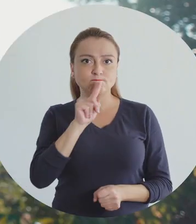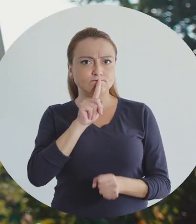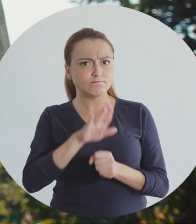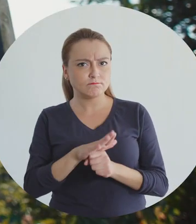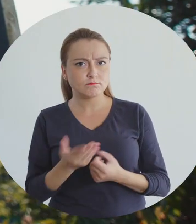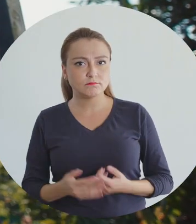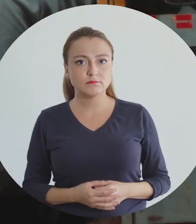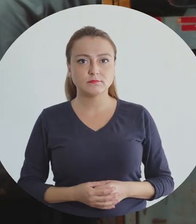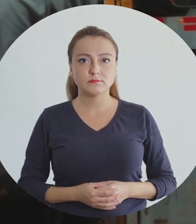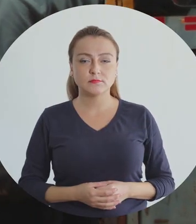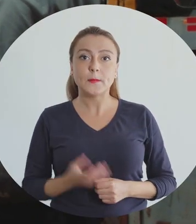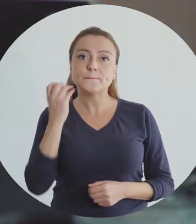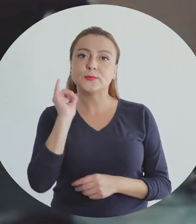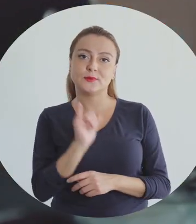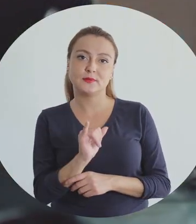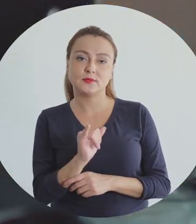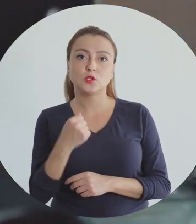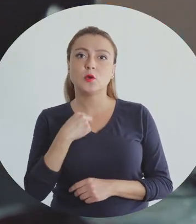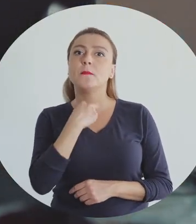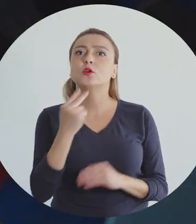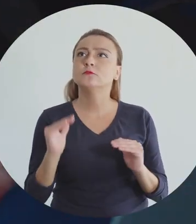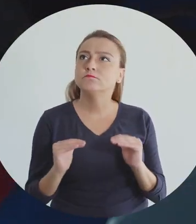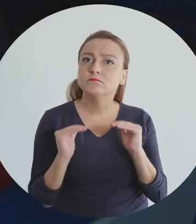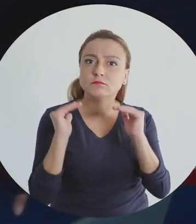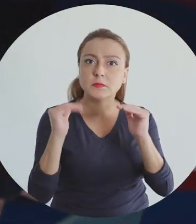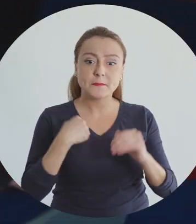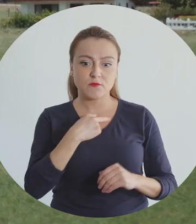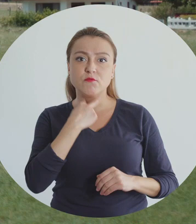comprometemos. Por eso, hoy alzo mi voz.